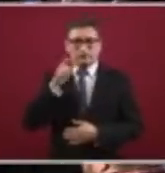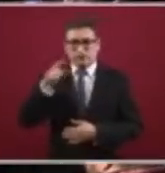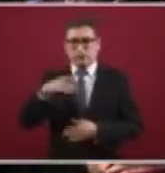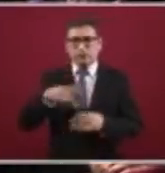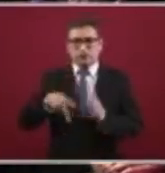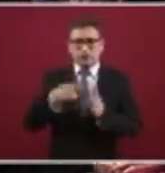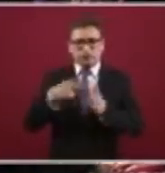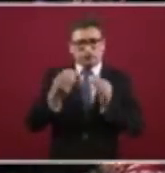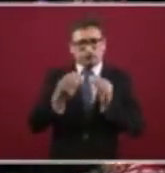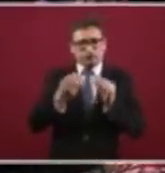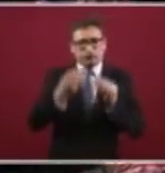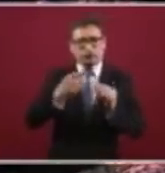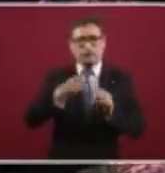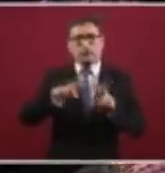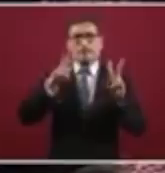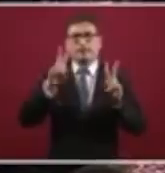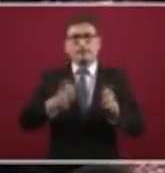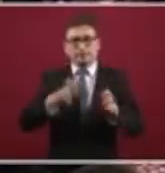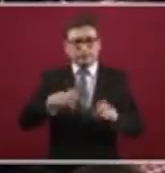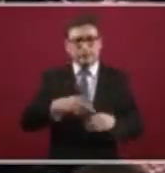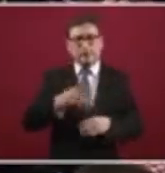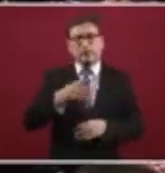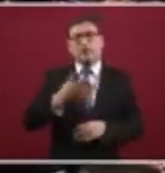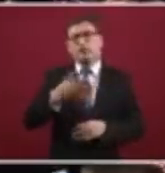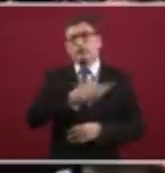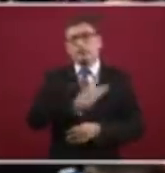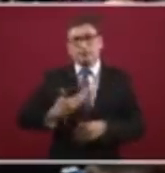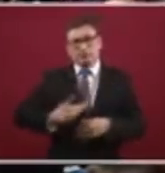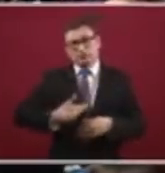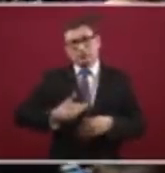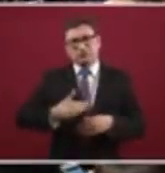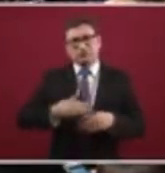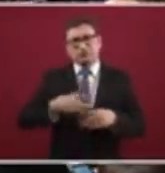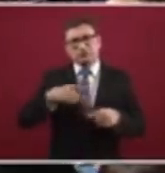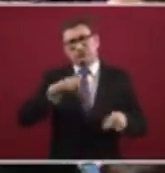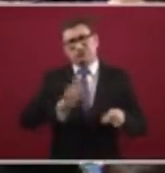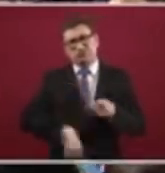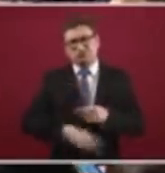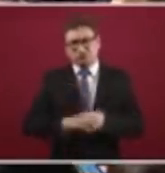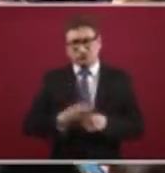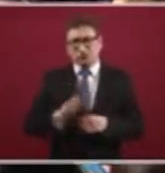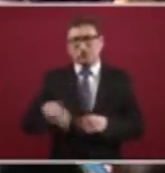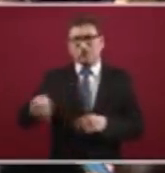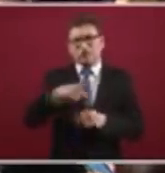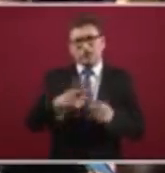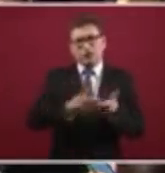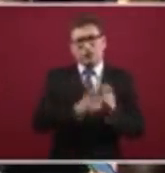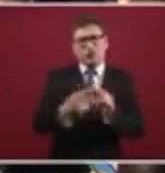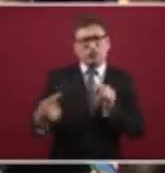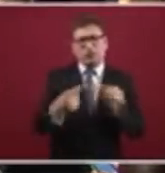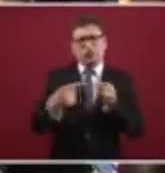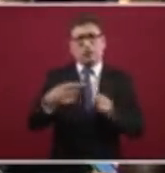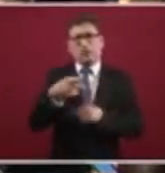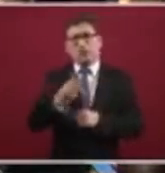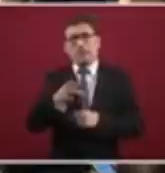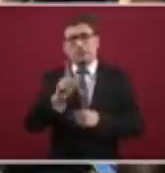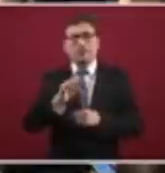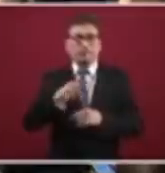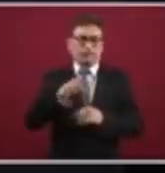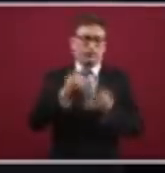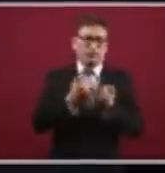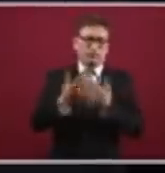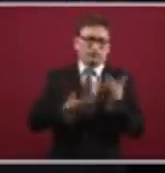discusión sobre la revocación de mandato la oposición puso varios peros y se hicieron también propuestas primero que